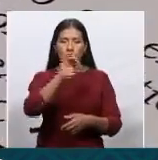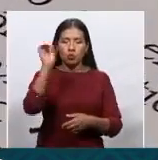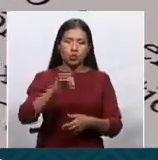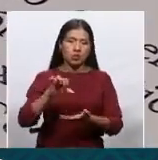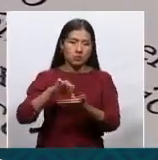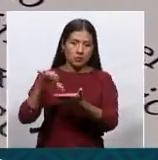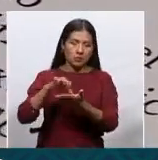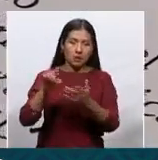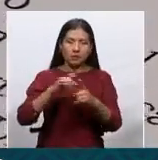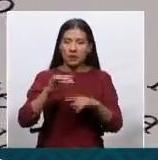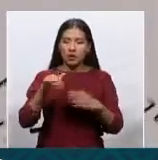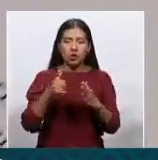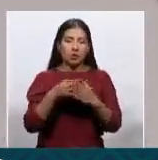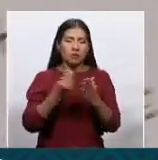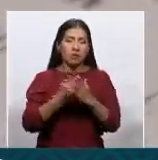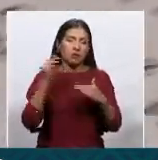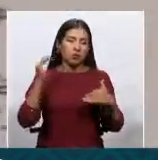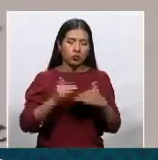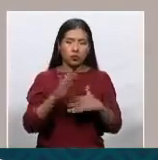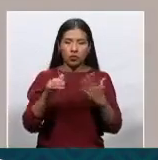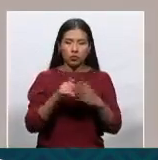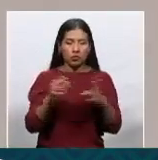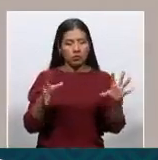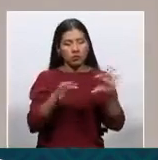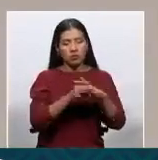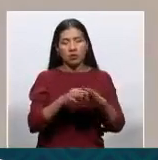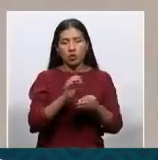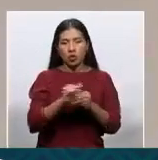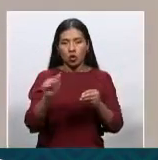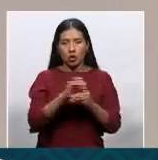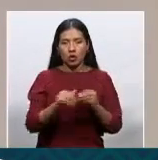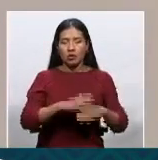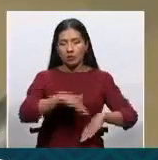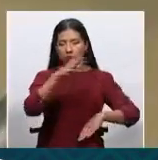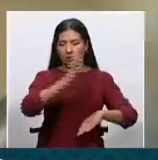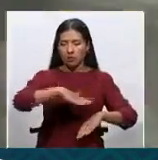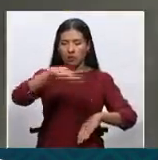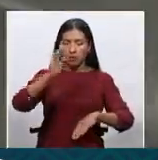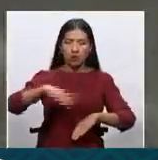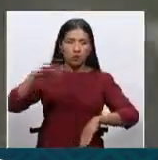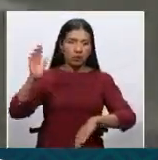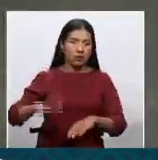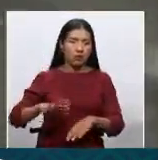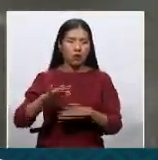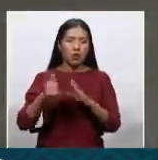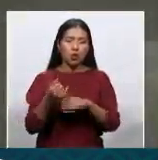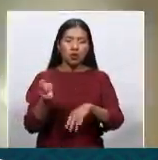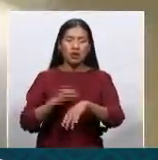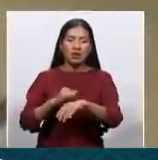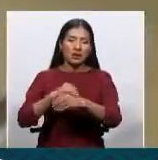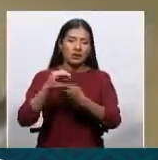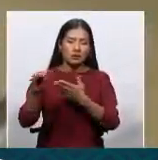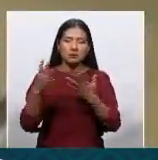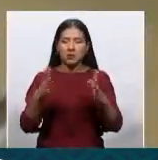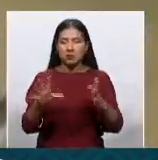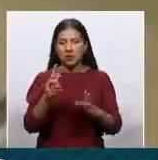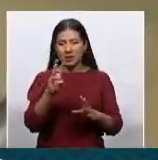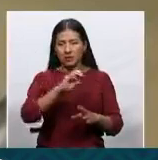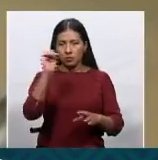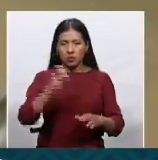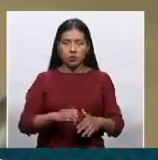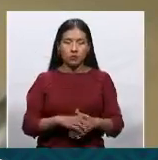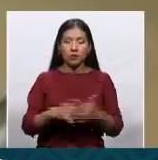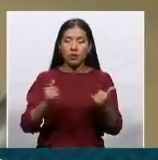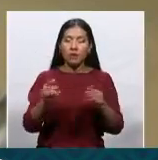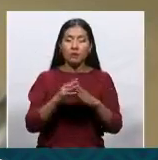en DEX, los cuales estaban indexados al dólar, los cuales fluctúan, llegando entonces a un interés real de aproximadamente el 6%. Lo